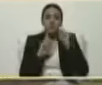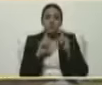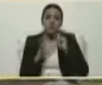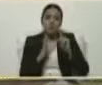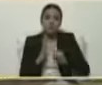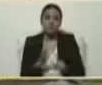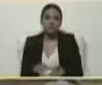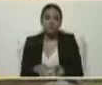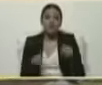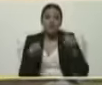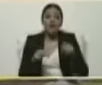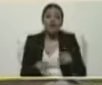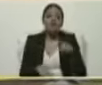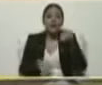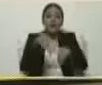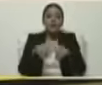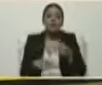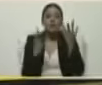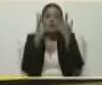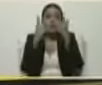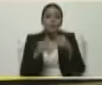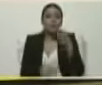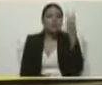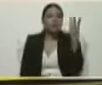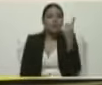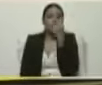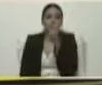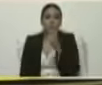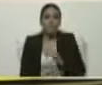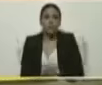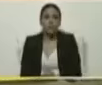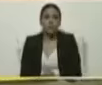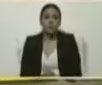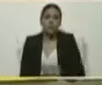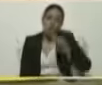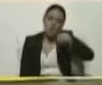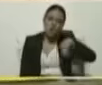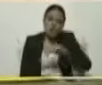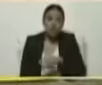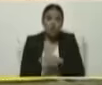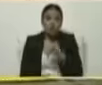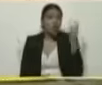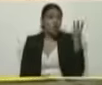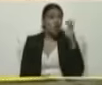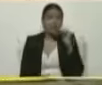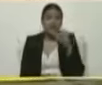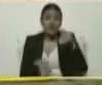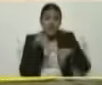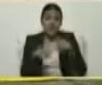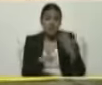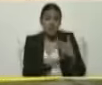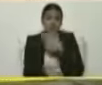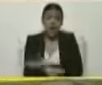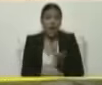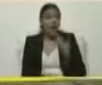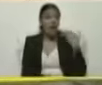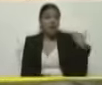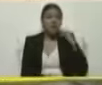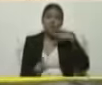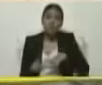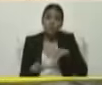Esta elección número 31. Nosotros de 30 elecciones anteriores, a nivel